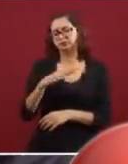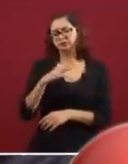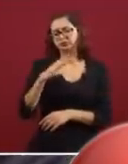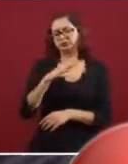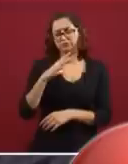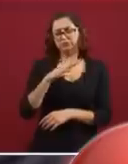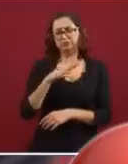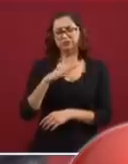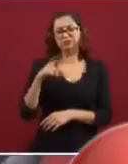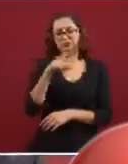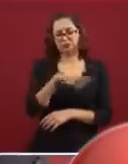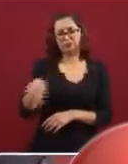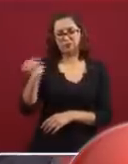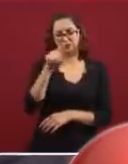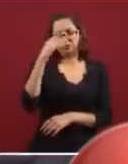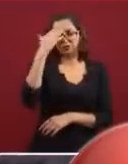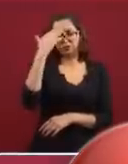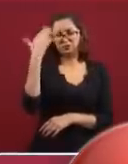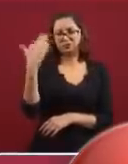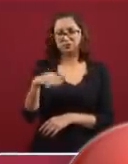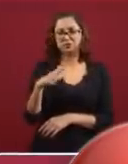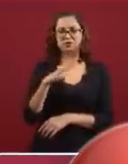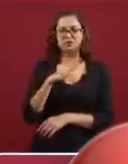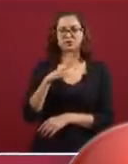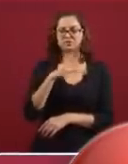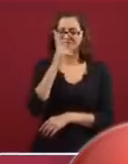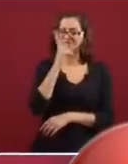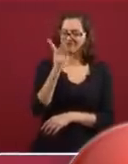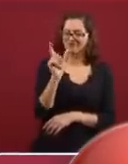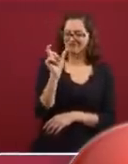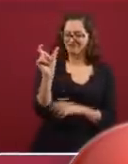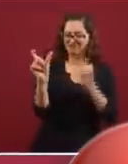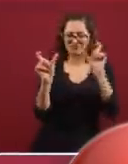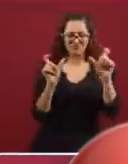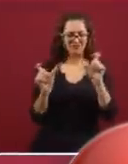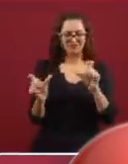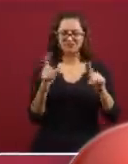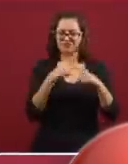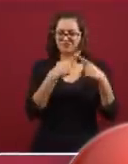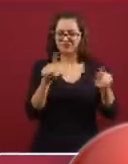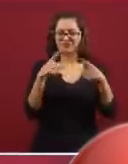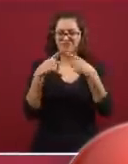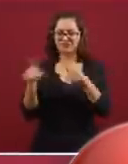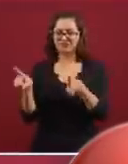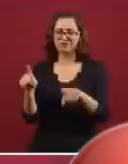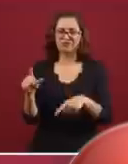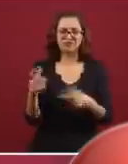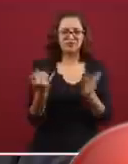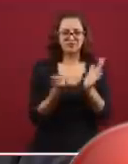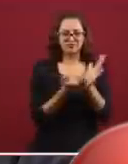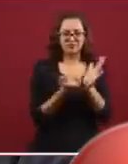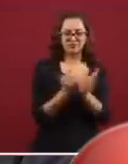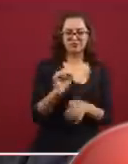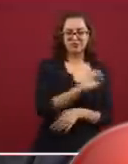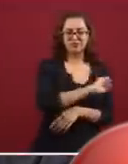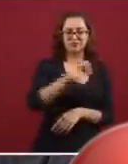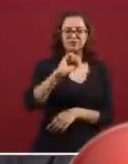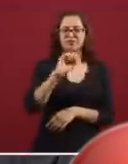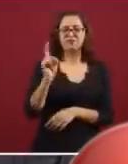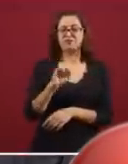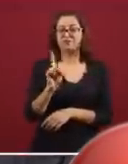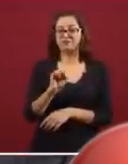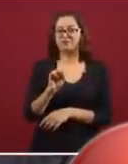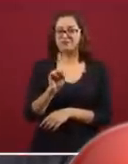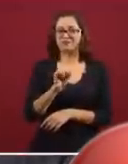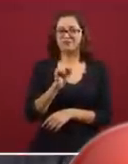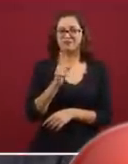ven que hay muchos eufemismos, ¿no?, para no decir aumentos de impuestos,